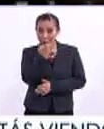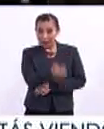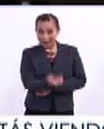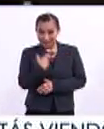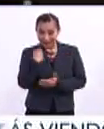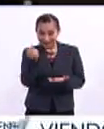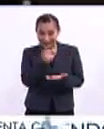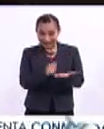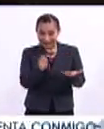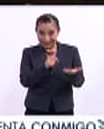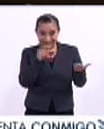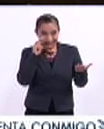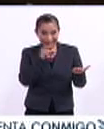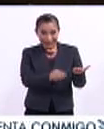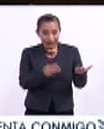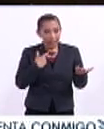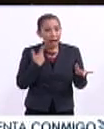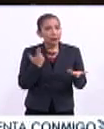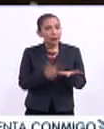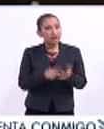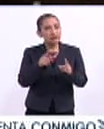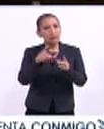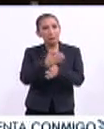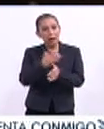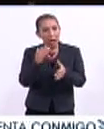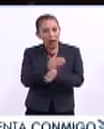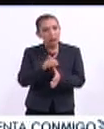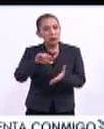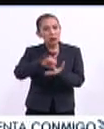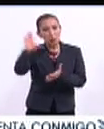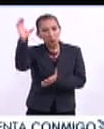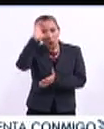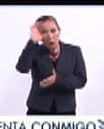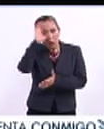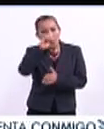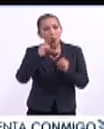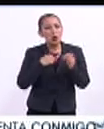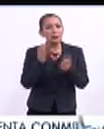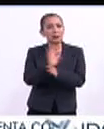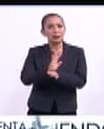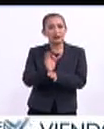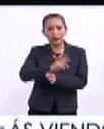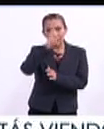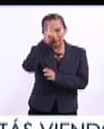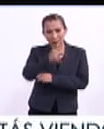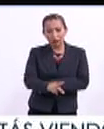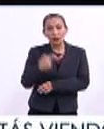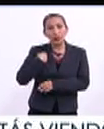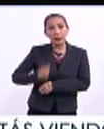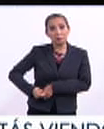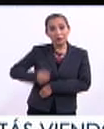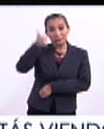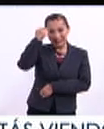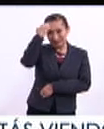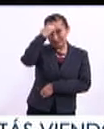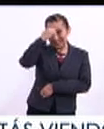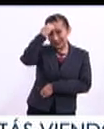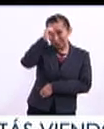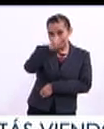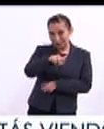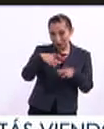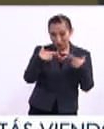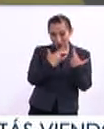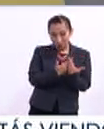foros abiertos al público suceden en bares, centros culturales o cines de la Ciudad de México, y las primeras experiencias de